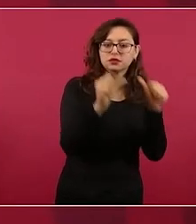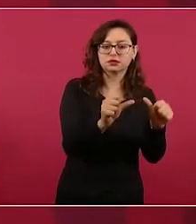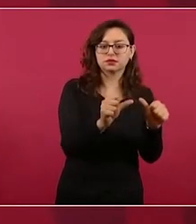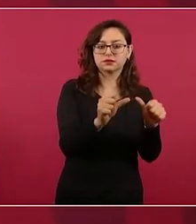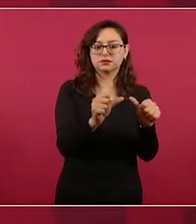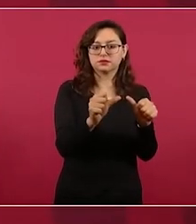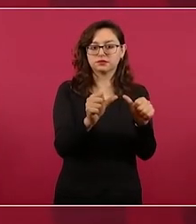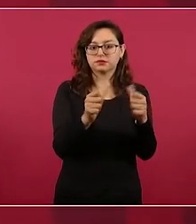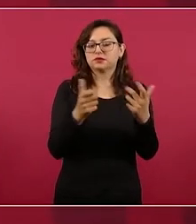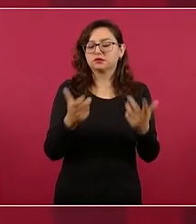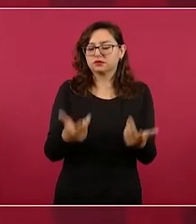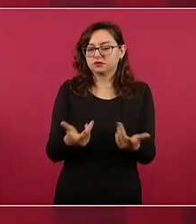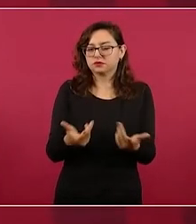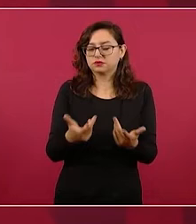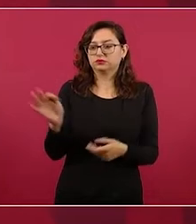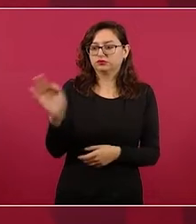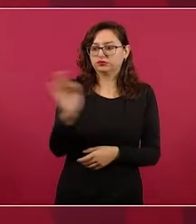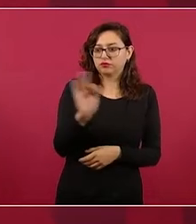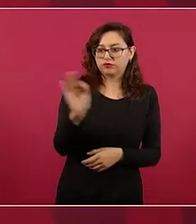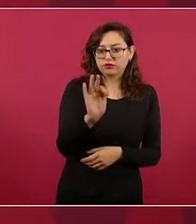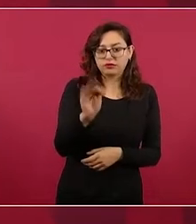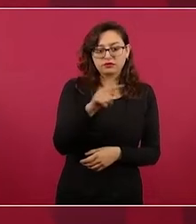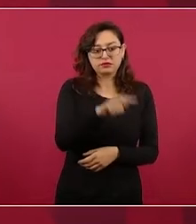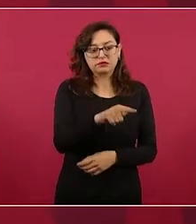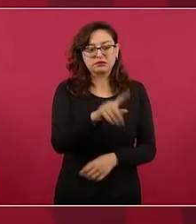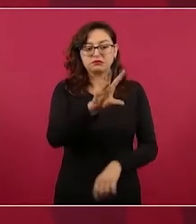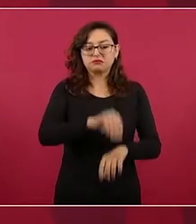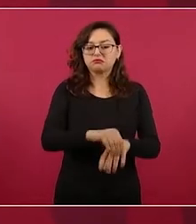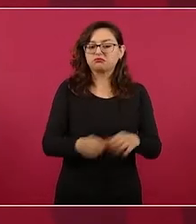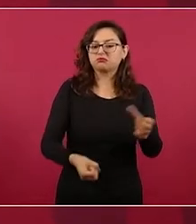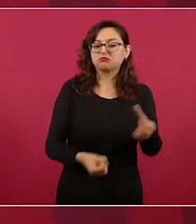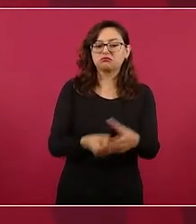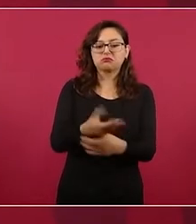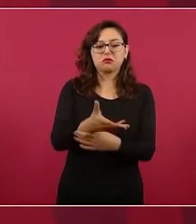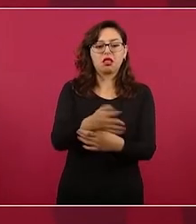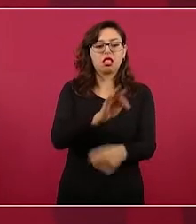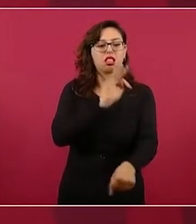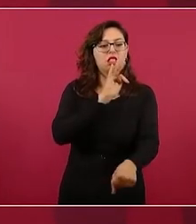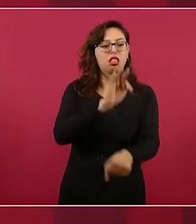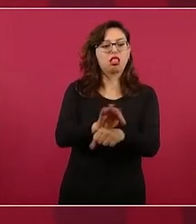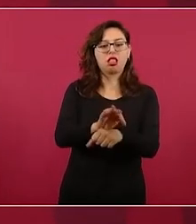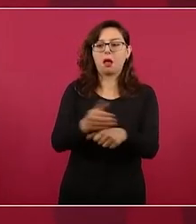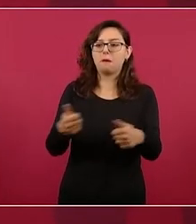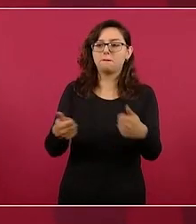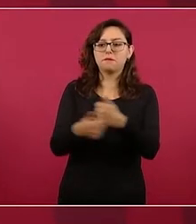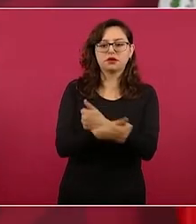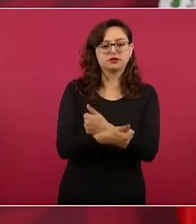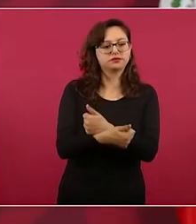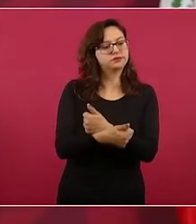se repone el procedimiento. Nadie queda